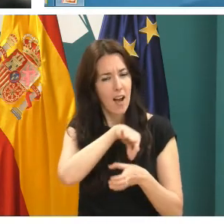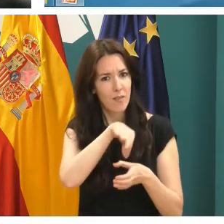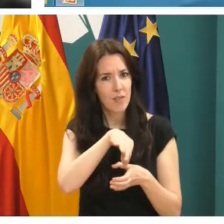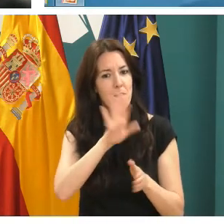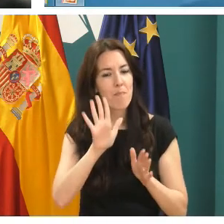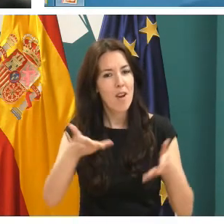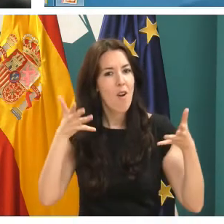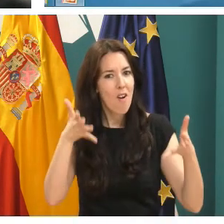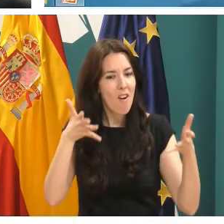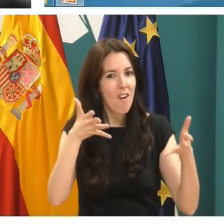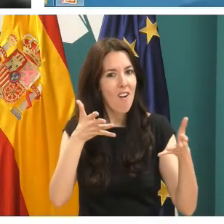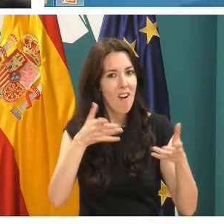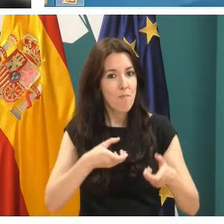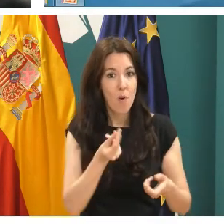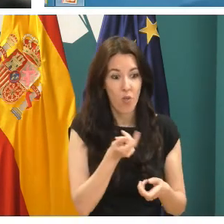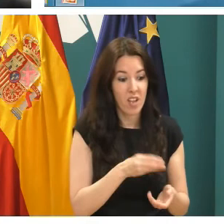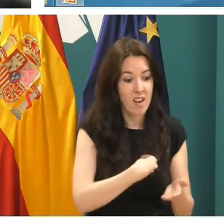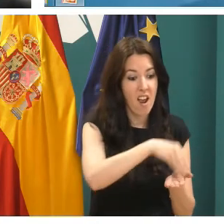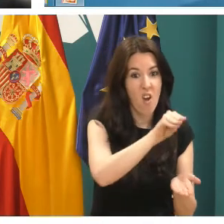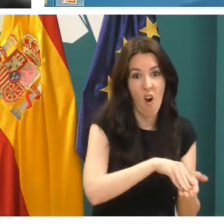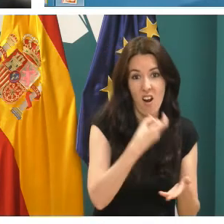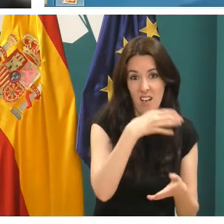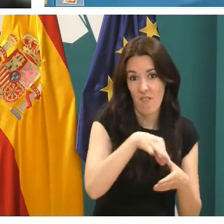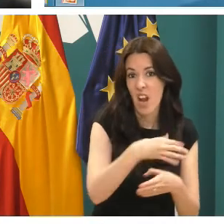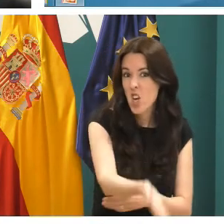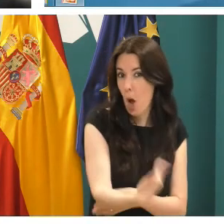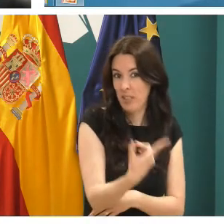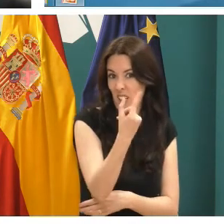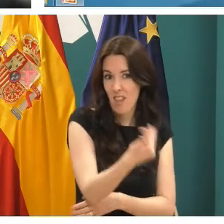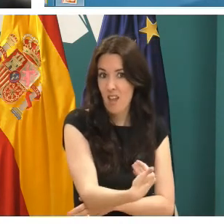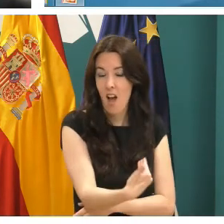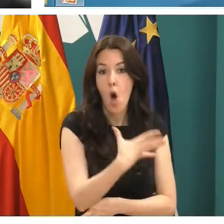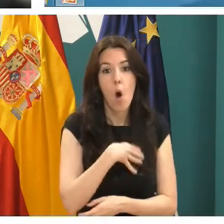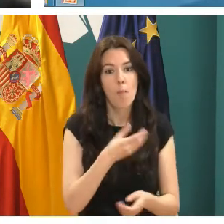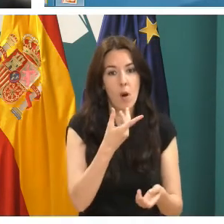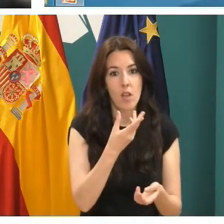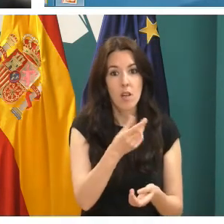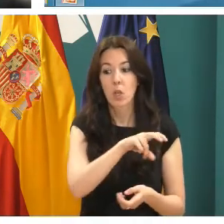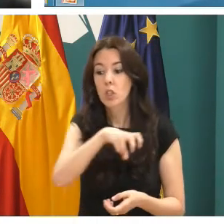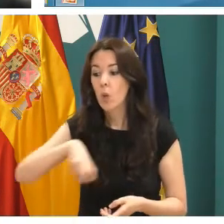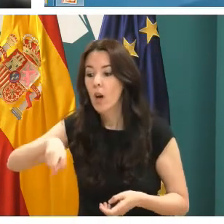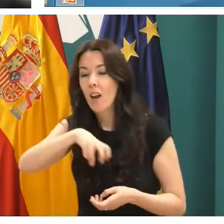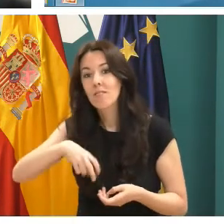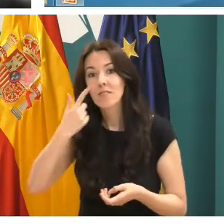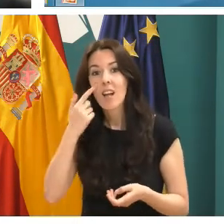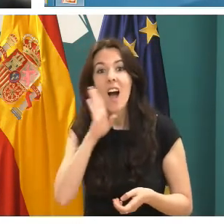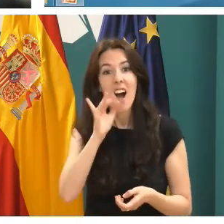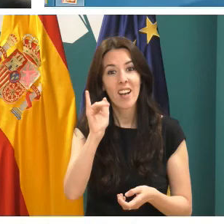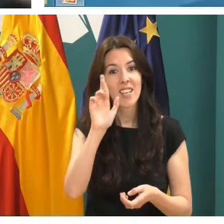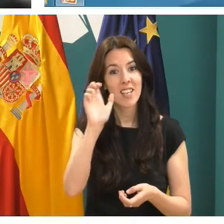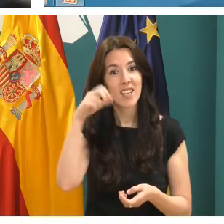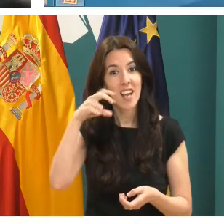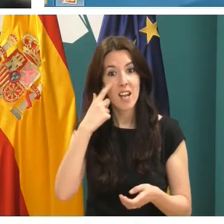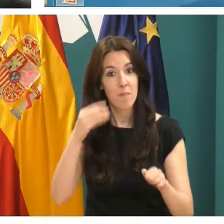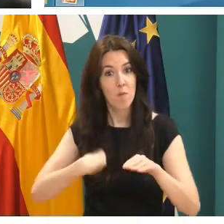yo sugeriría que lo que vais a gastar en el café, total, no pasa nada, lo podemos mirar, darnos una vueltita, como dijo Irene antes, por la